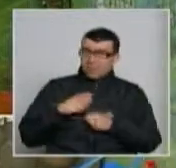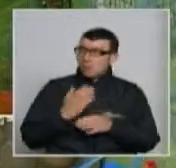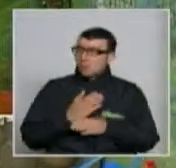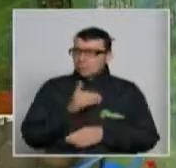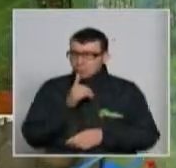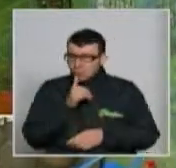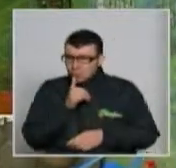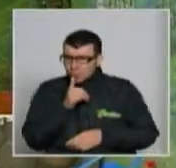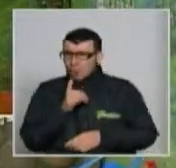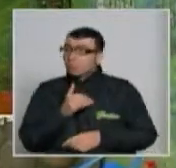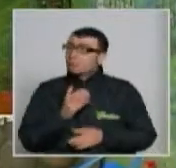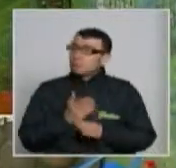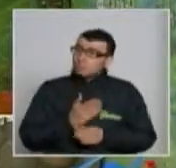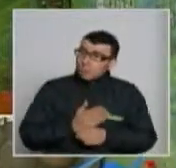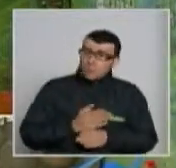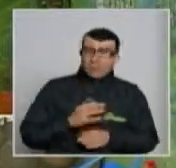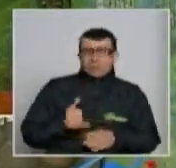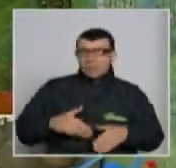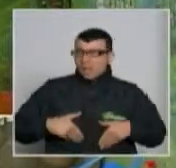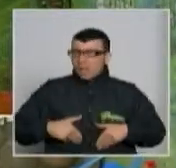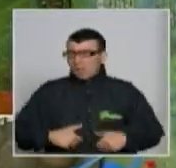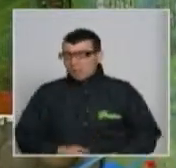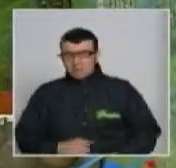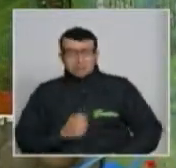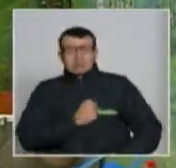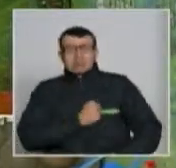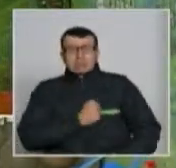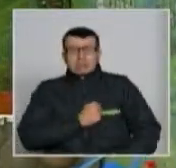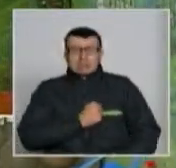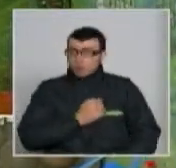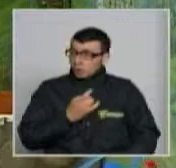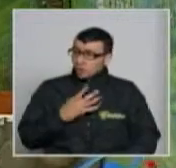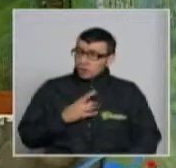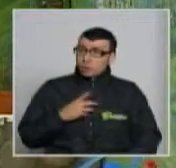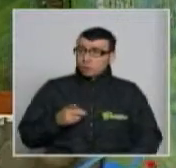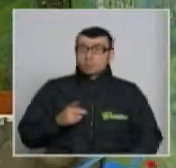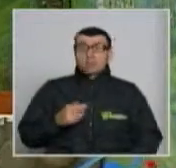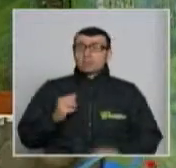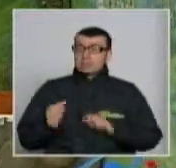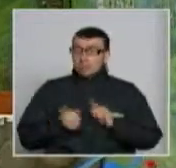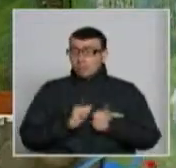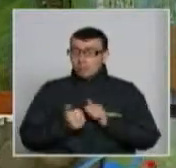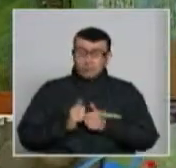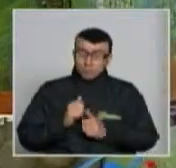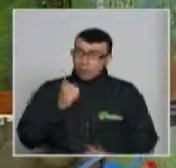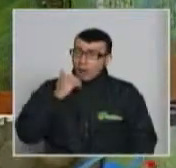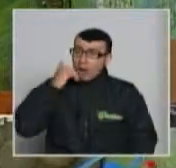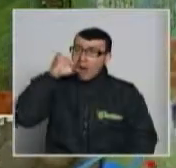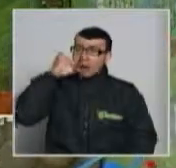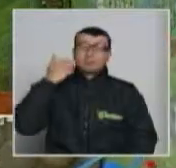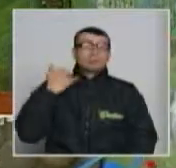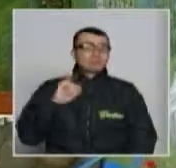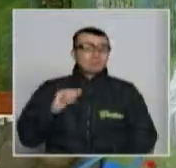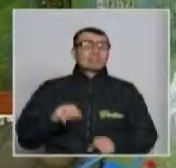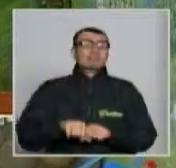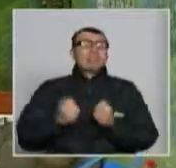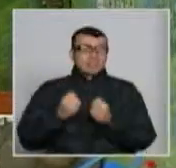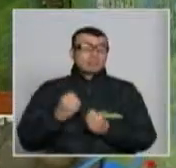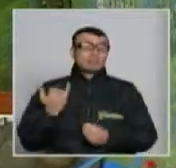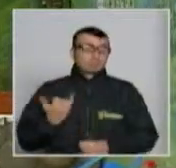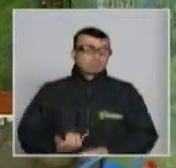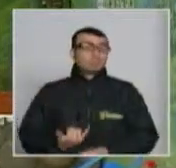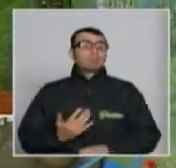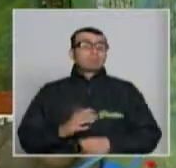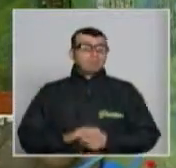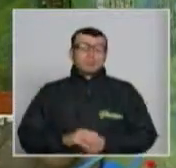orinar, ha tenido problemas de cansancio y palpitaciones, y se pone morado cuando hace deporte, y ya el daño está hecho. Por eso yo